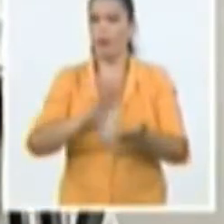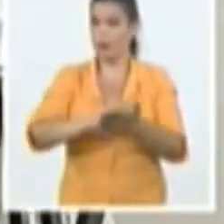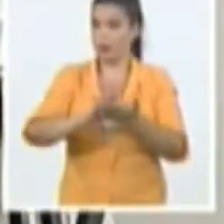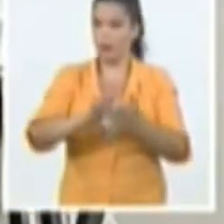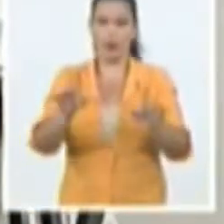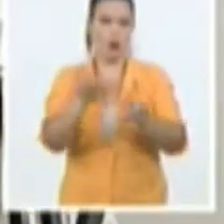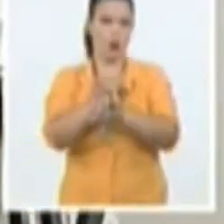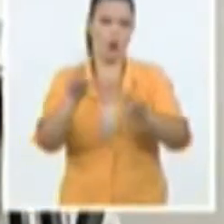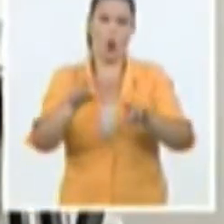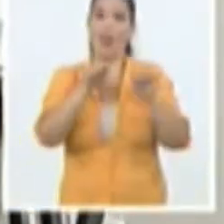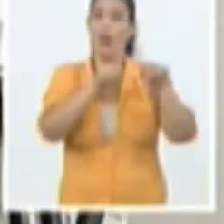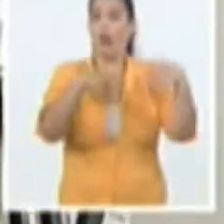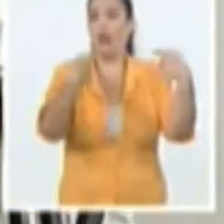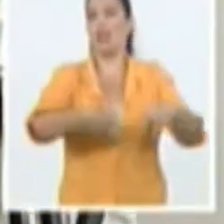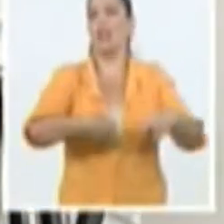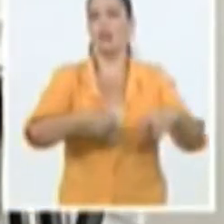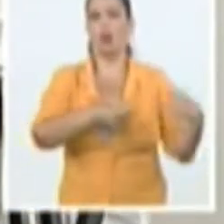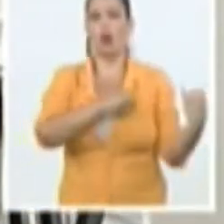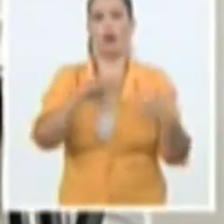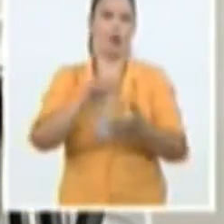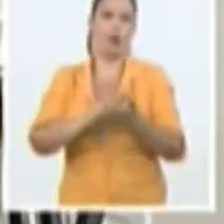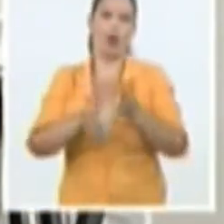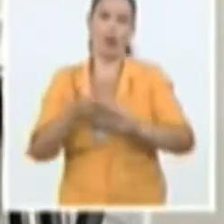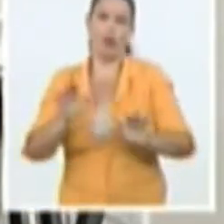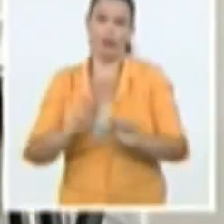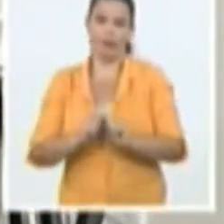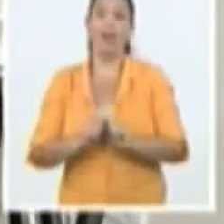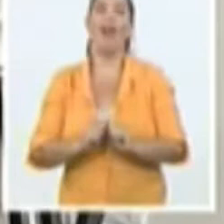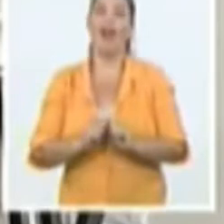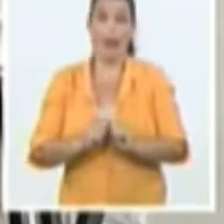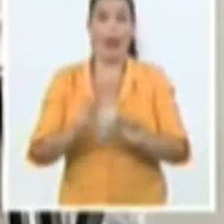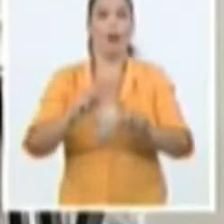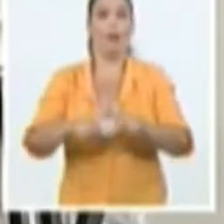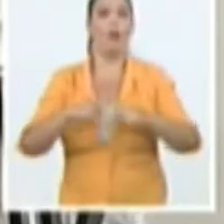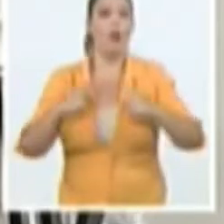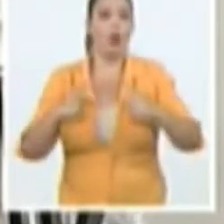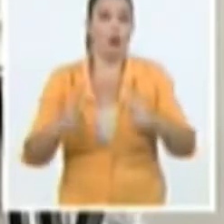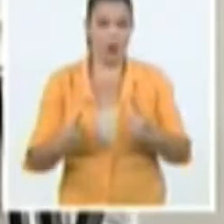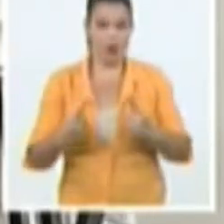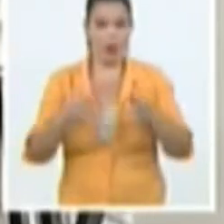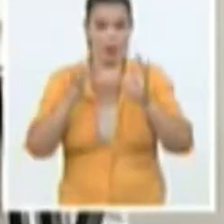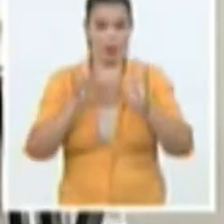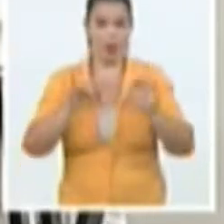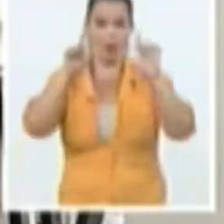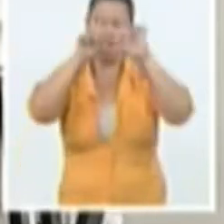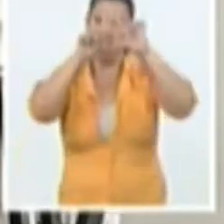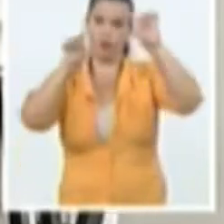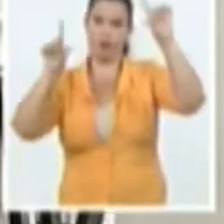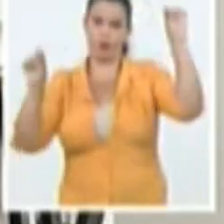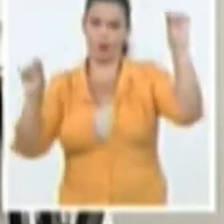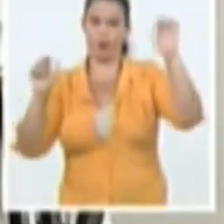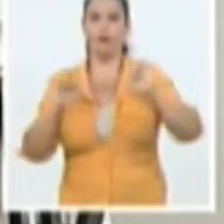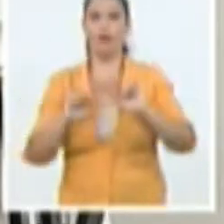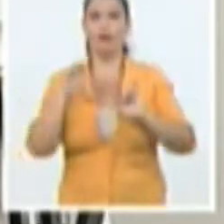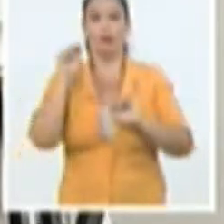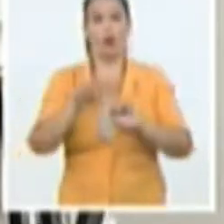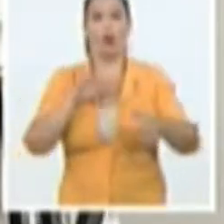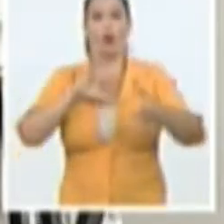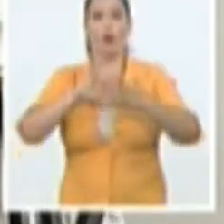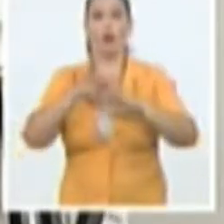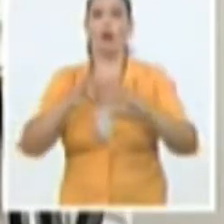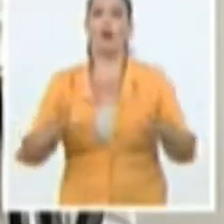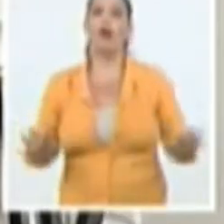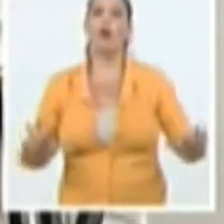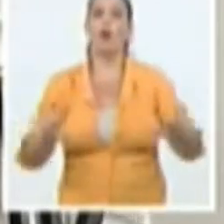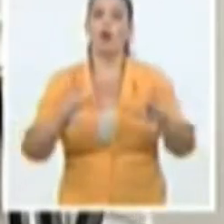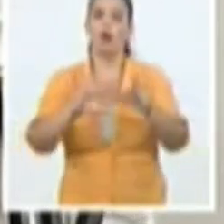acción fue concebida con un alcance nacional en evidente coordinación por parte de